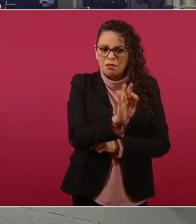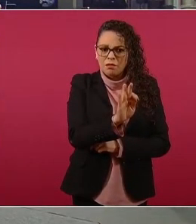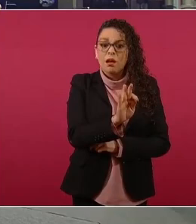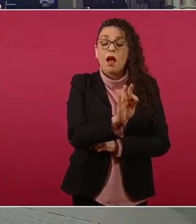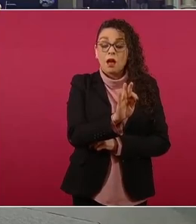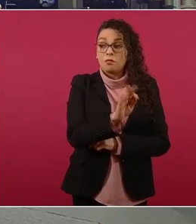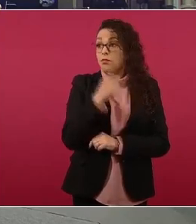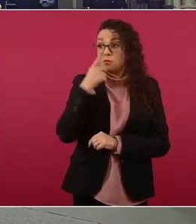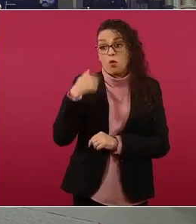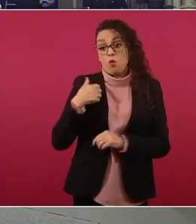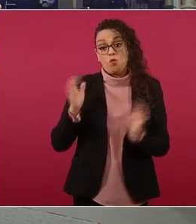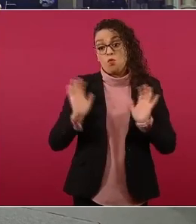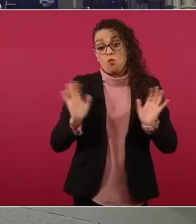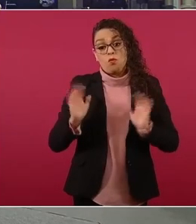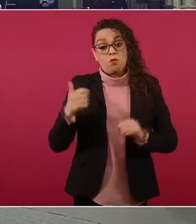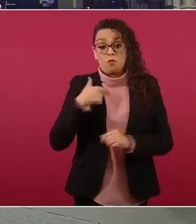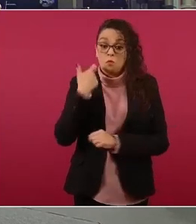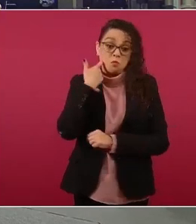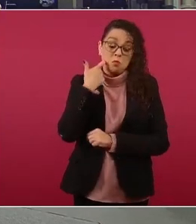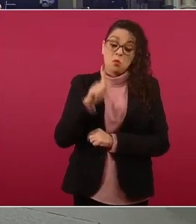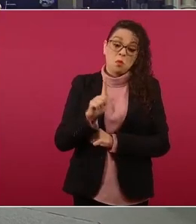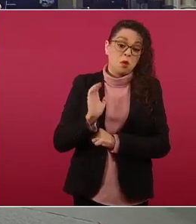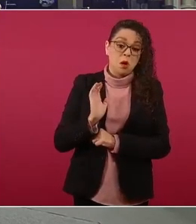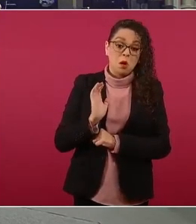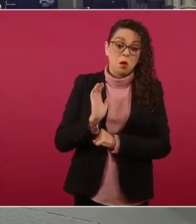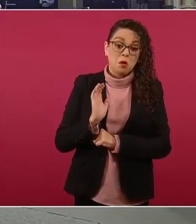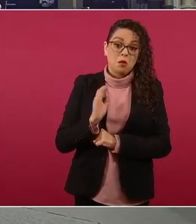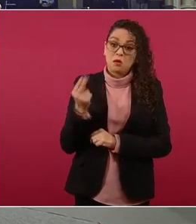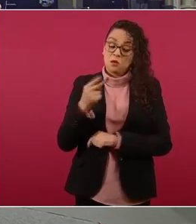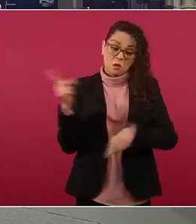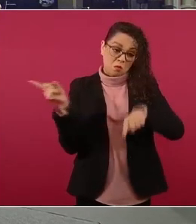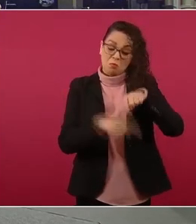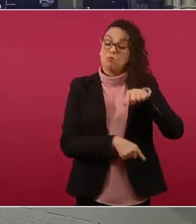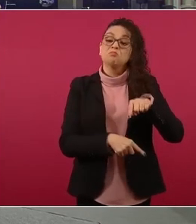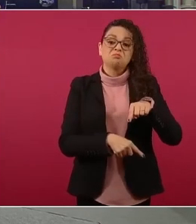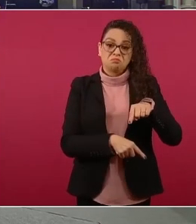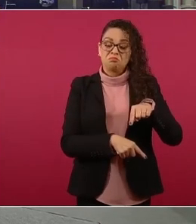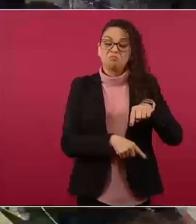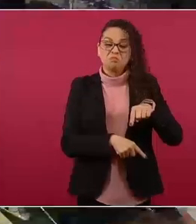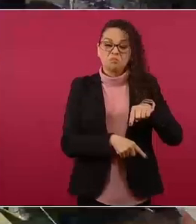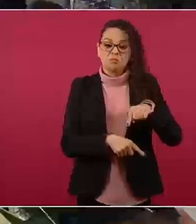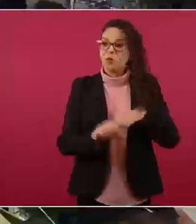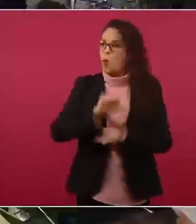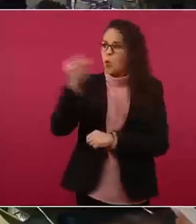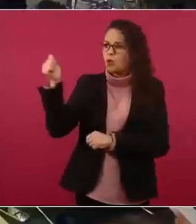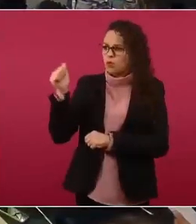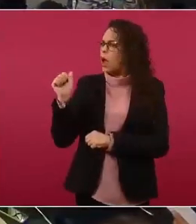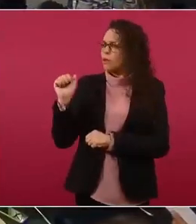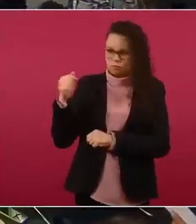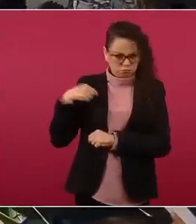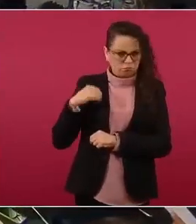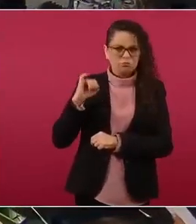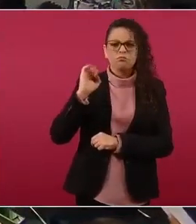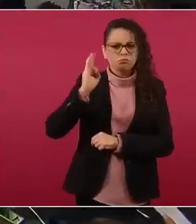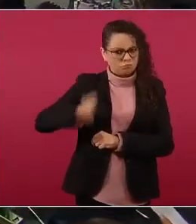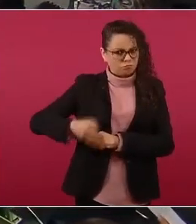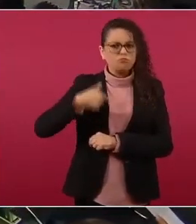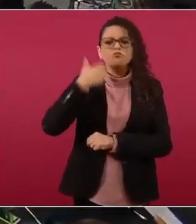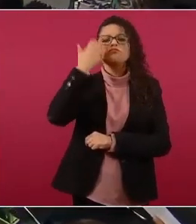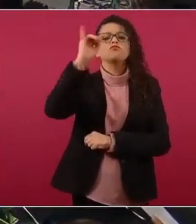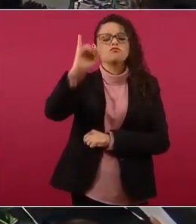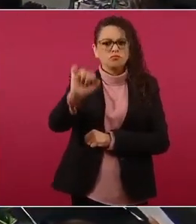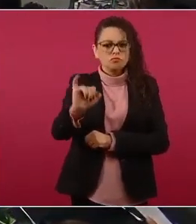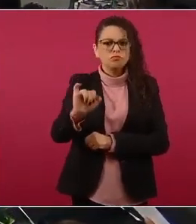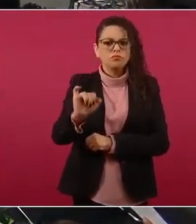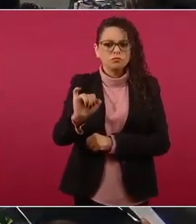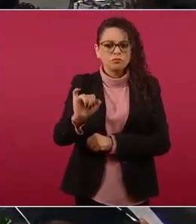algunos dijeron no, yo no quiero, y hay que quitarlos. Pero otros dijeron, yo sí quiero, ya